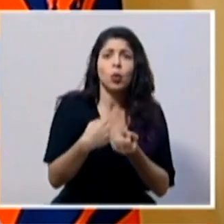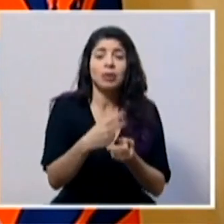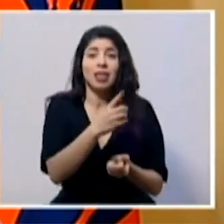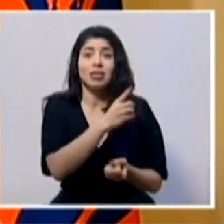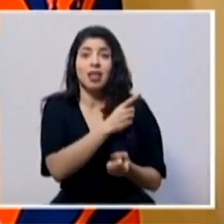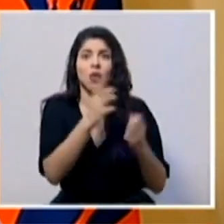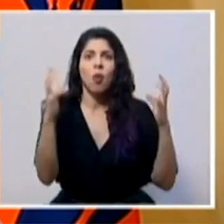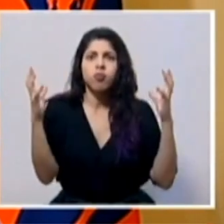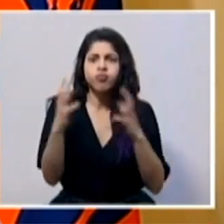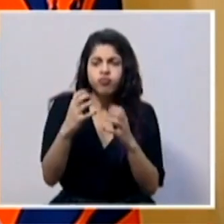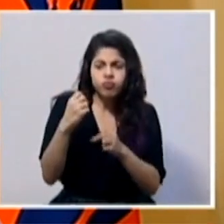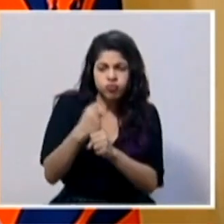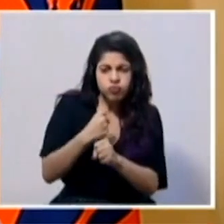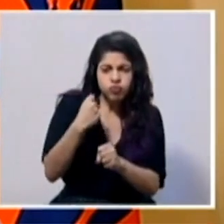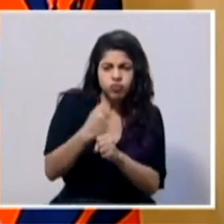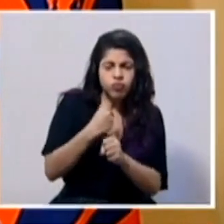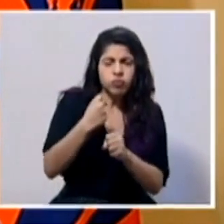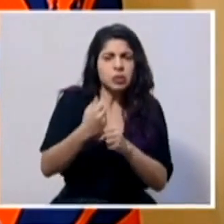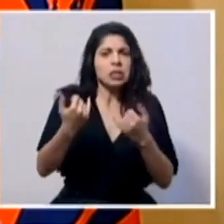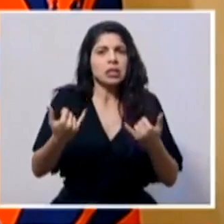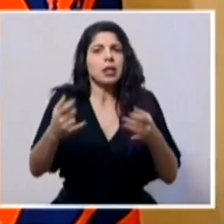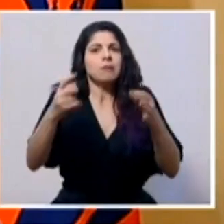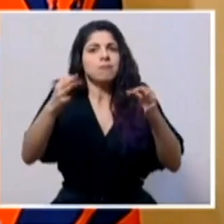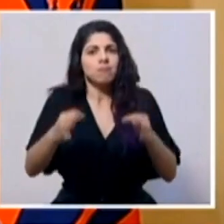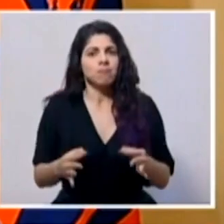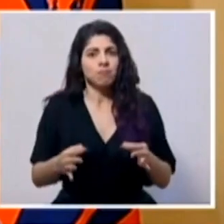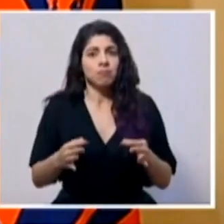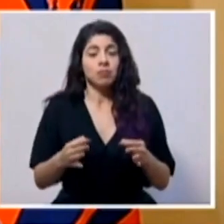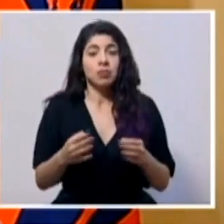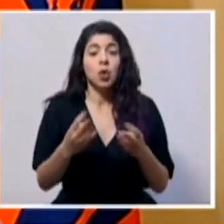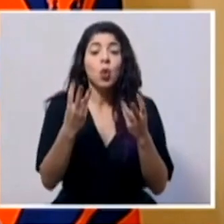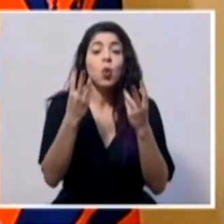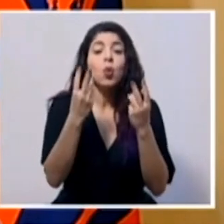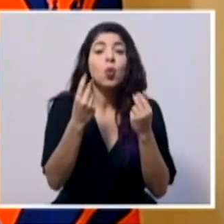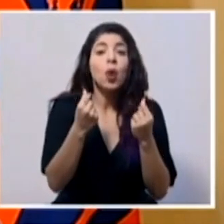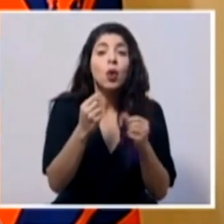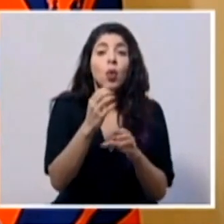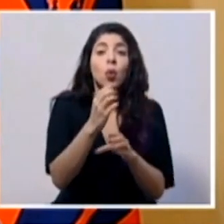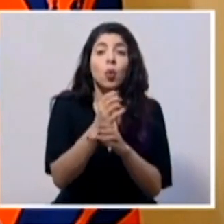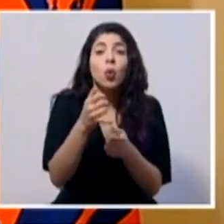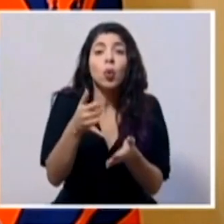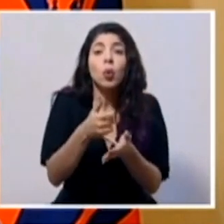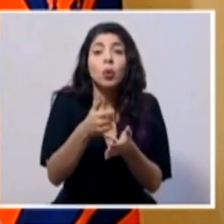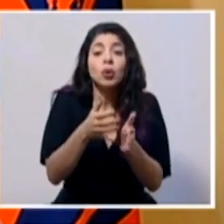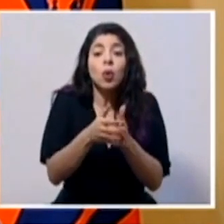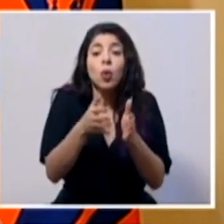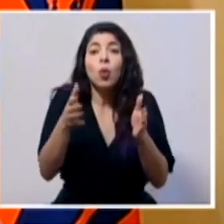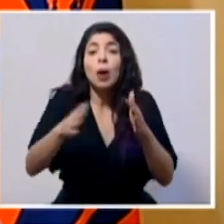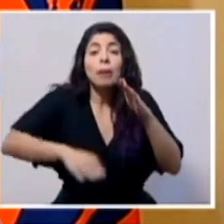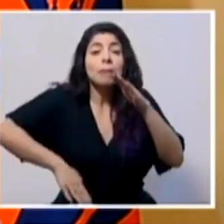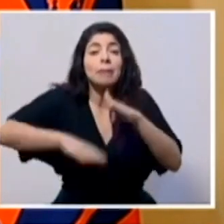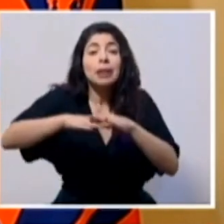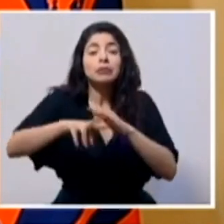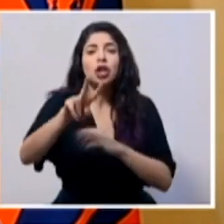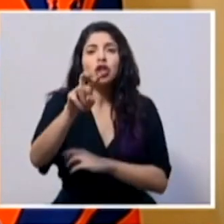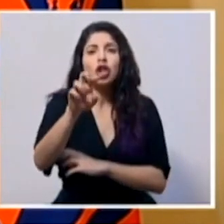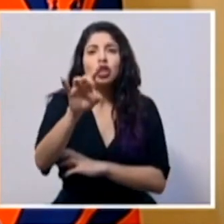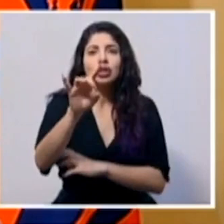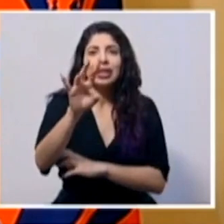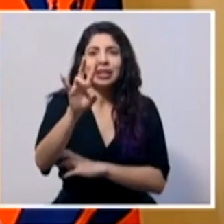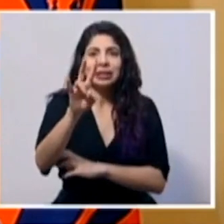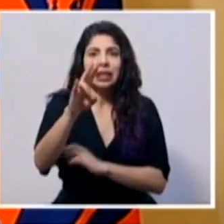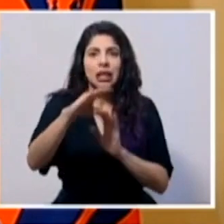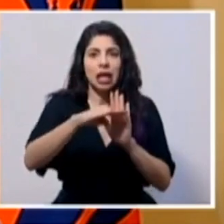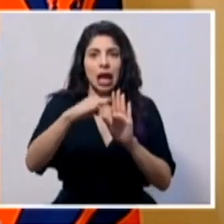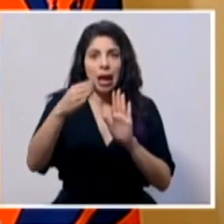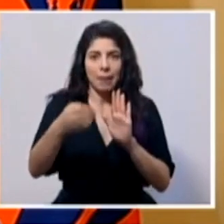hemos llegado a la conclusión de que vamos a poder ampliar nuestra capacidad de cuidados intensivos hasta 287 camas